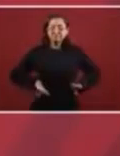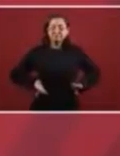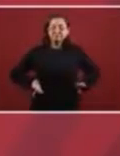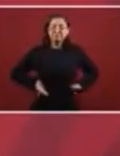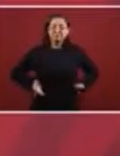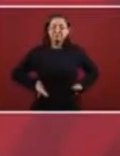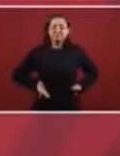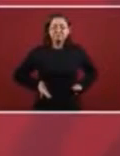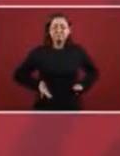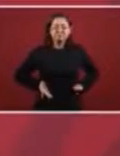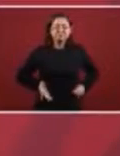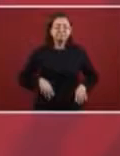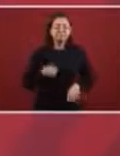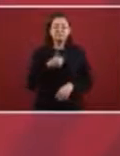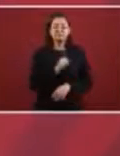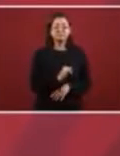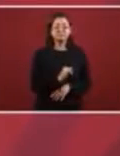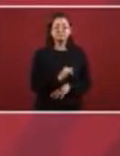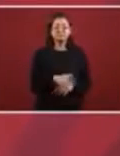inclusive